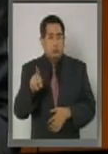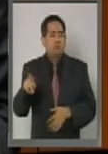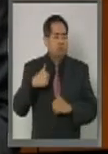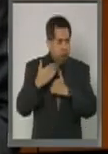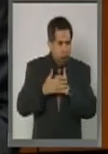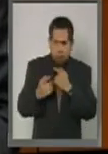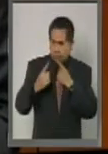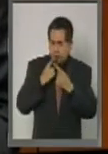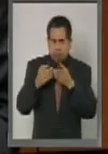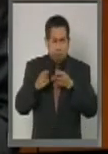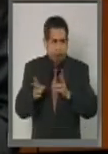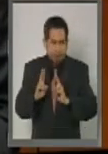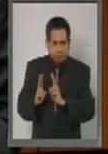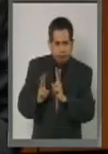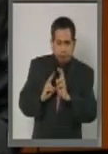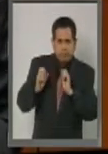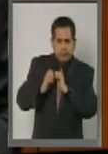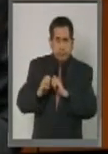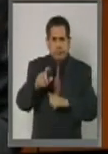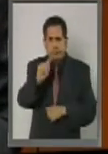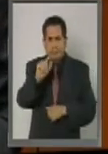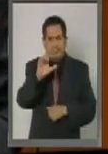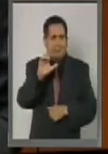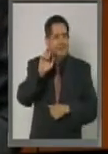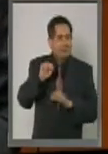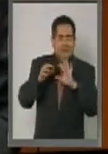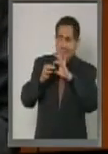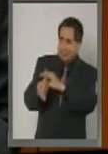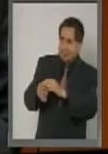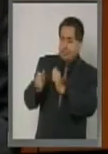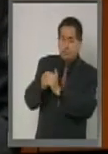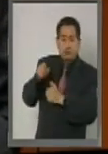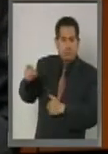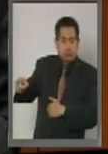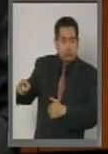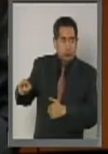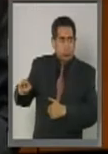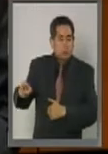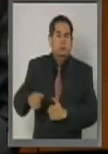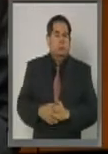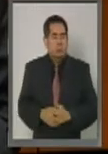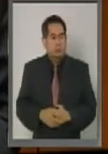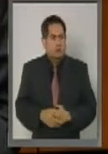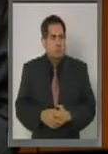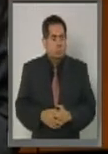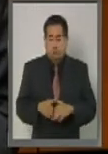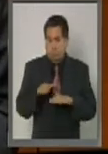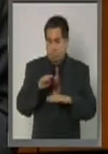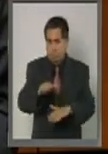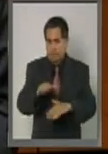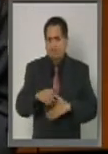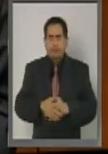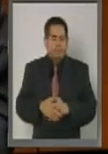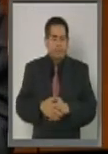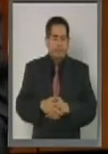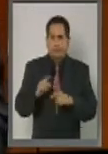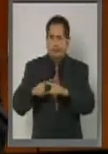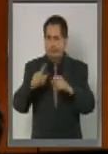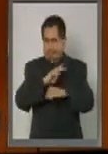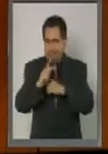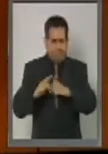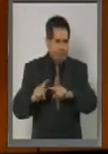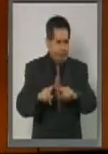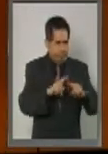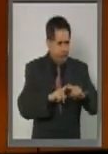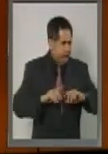para modernizar nuestro Tratado de Libre Comercio. En materia multilateral, es indiscutible que México y su